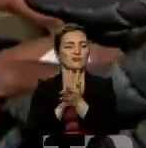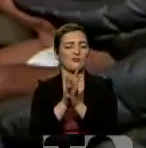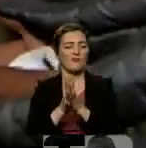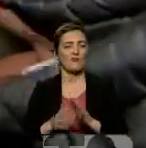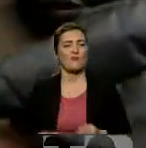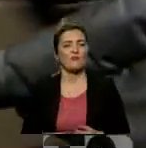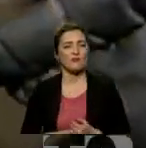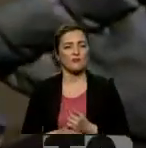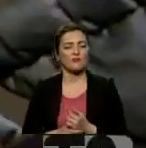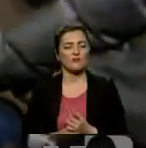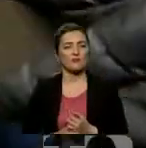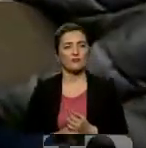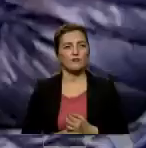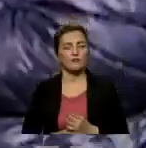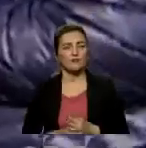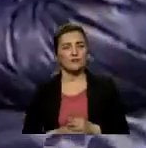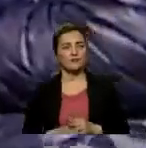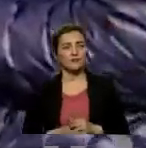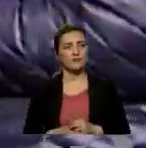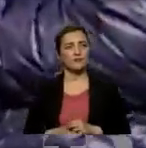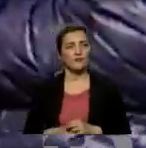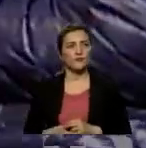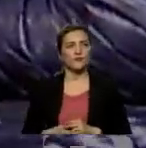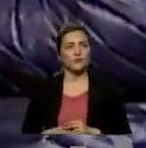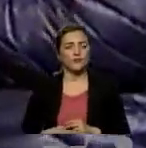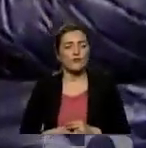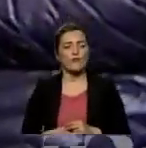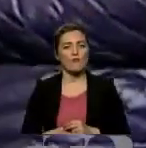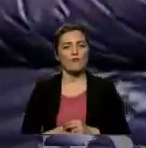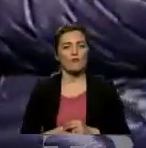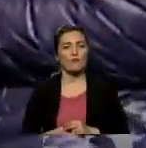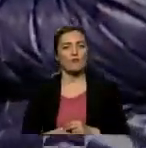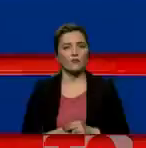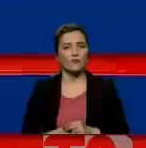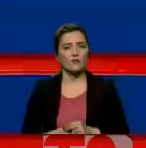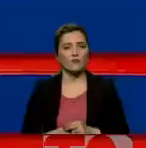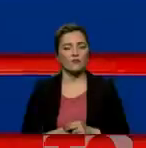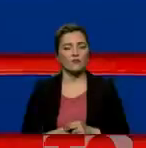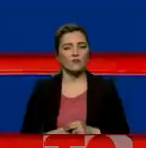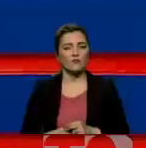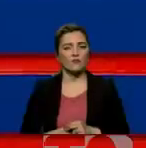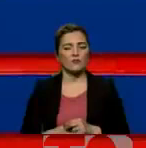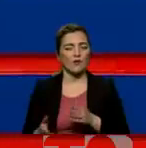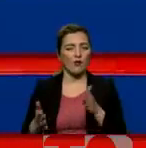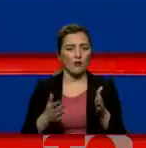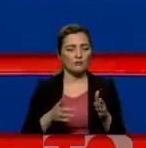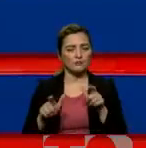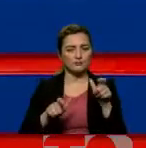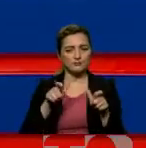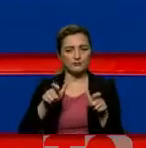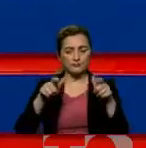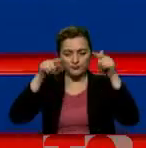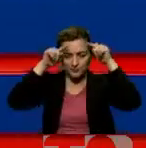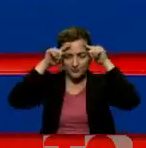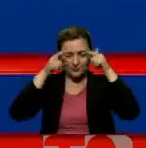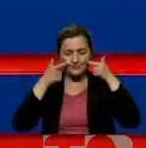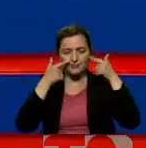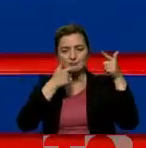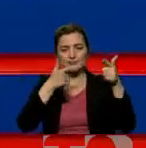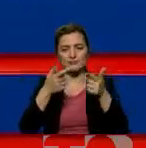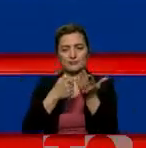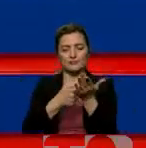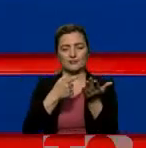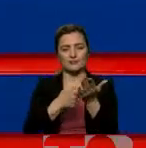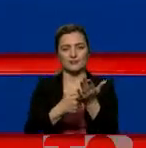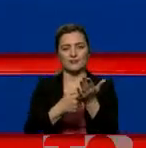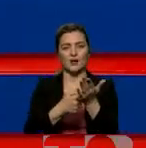de funcionamiento. En Quito, Paul Coello, 24 horas. Ganaderos, camaroneros y piden a las